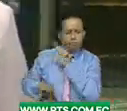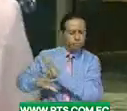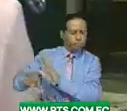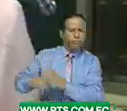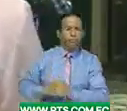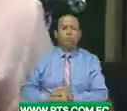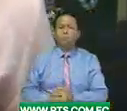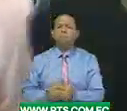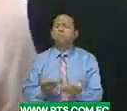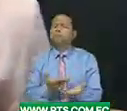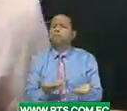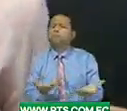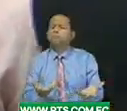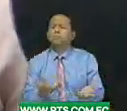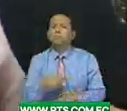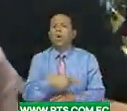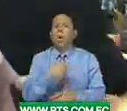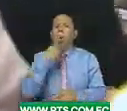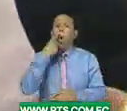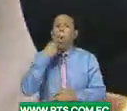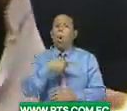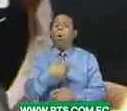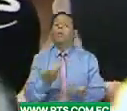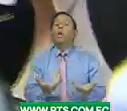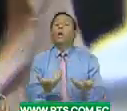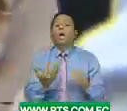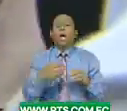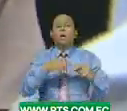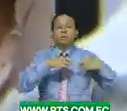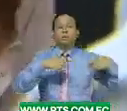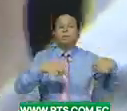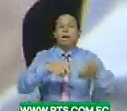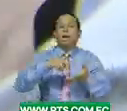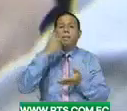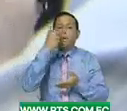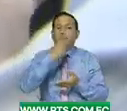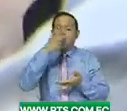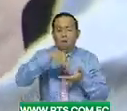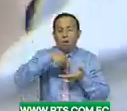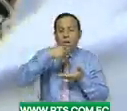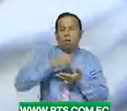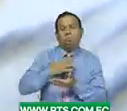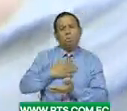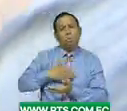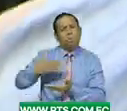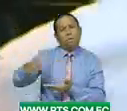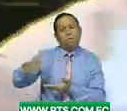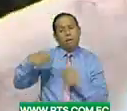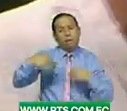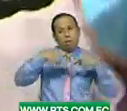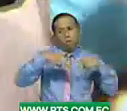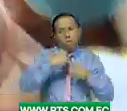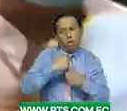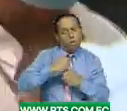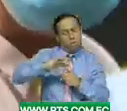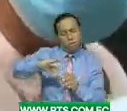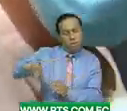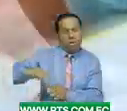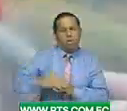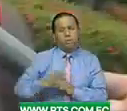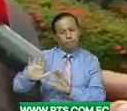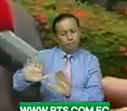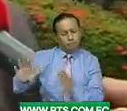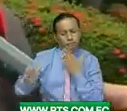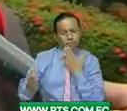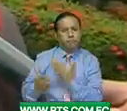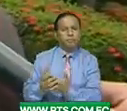¿Qué se dice? Desayunando, ha estado ahí. Por favor, disculpen, está dentro de las investigaciones. Muchas gracias. Muchas gracias. Aparentemente, gracias.